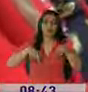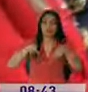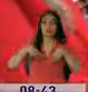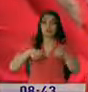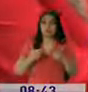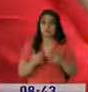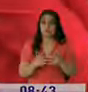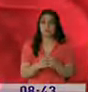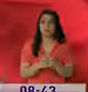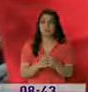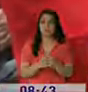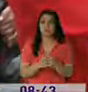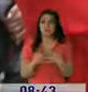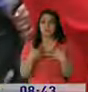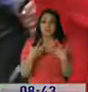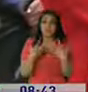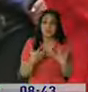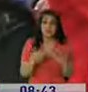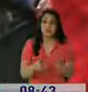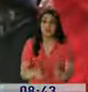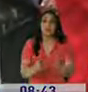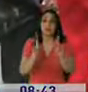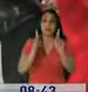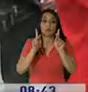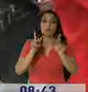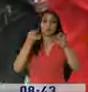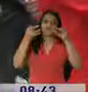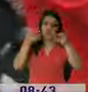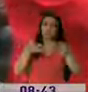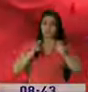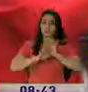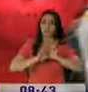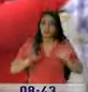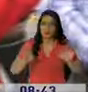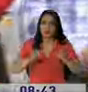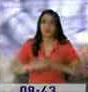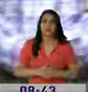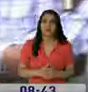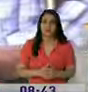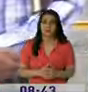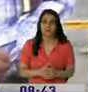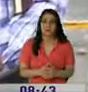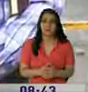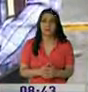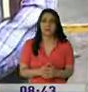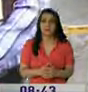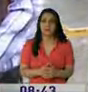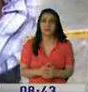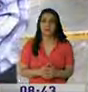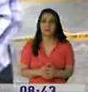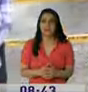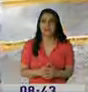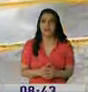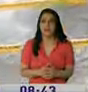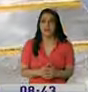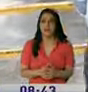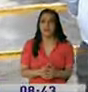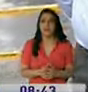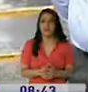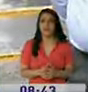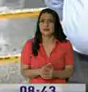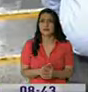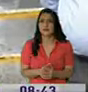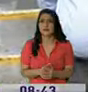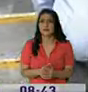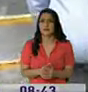normalmente. Entonces, lo que queremos es el puente, la solución definitiva, que es el puente de hormigón. Eso es lo que estamos pidiendo y es el pedido aquí de toda la comunidad que